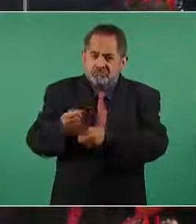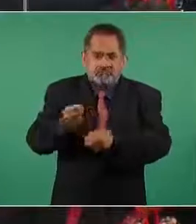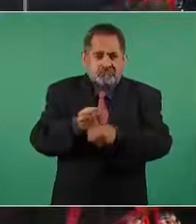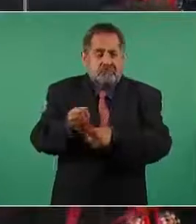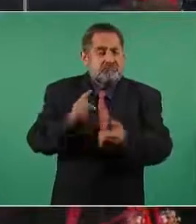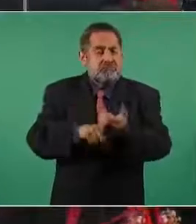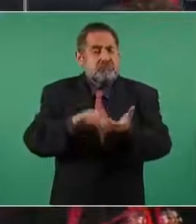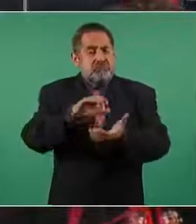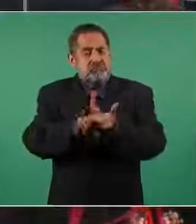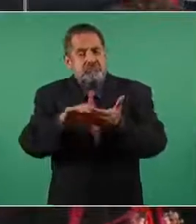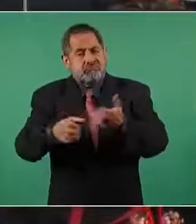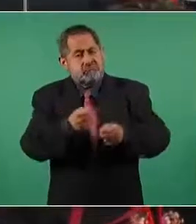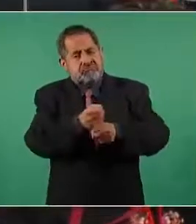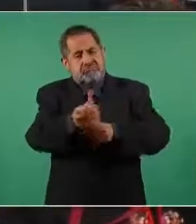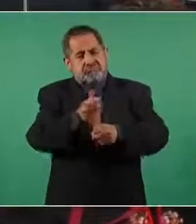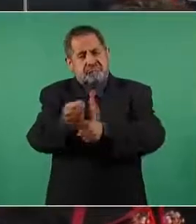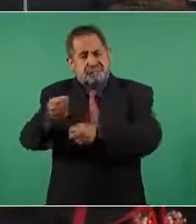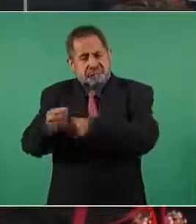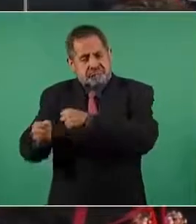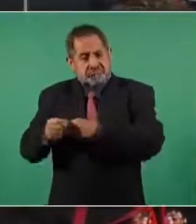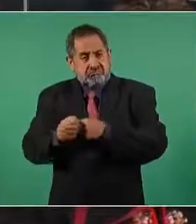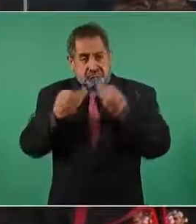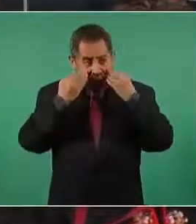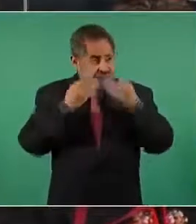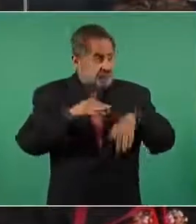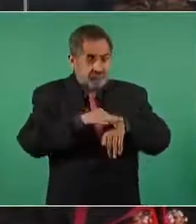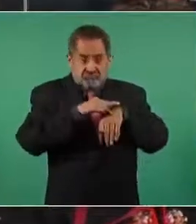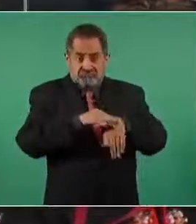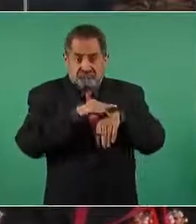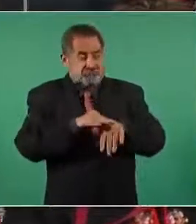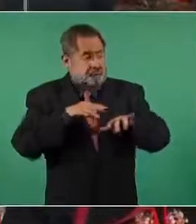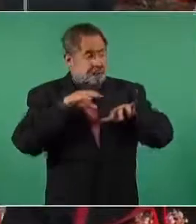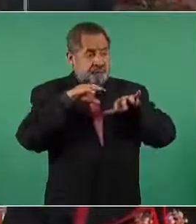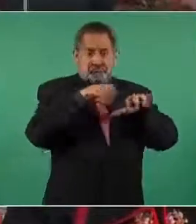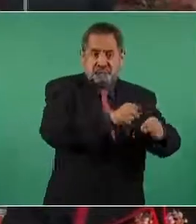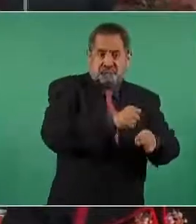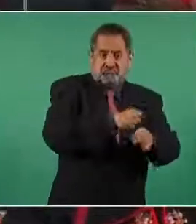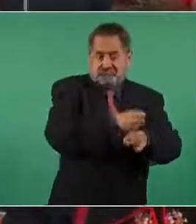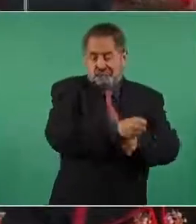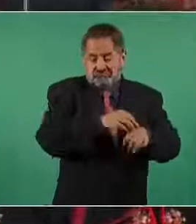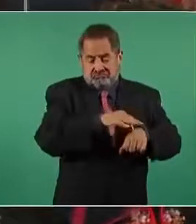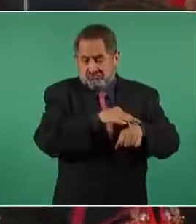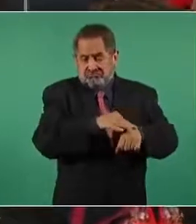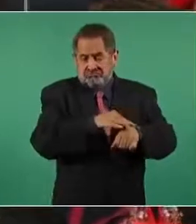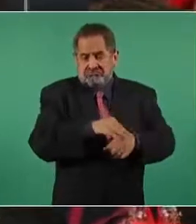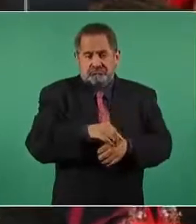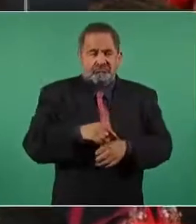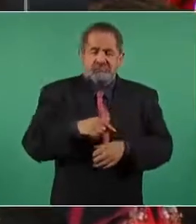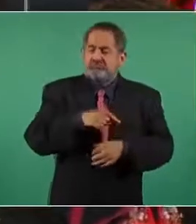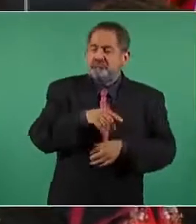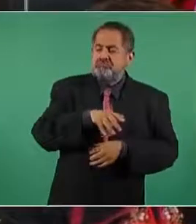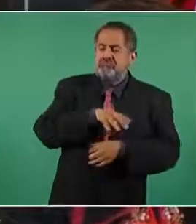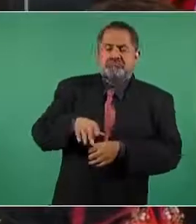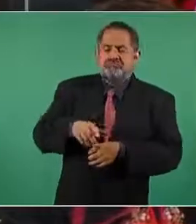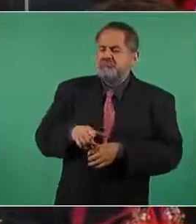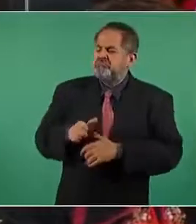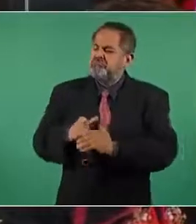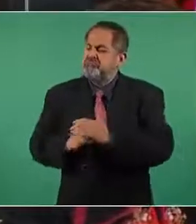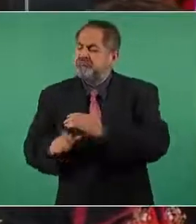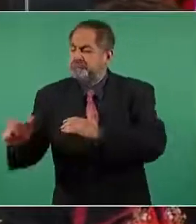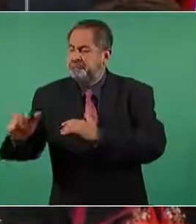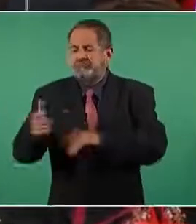su esposa. Lo encontraron en flagrancia, fue detenido, pero él compró su